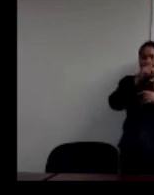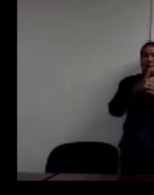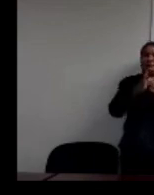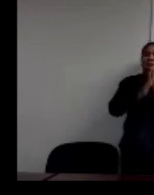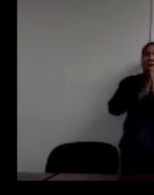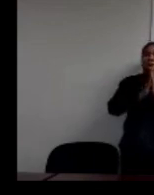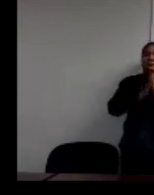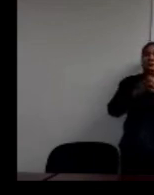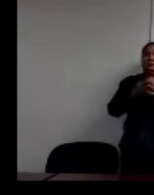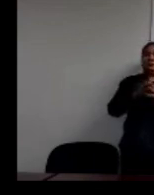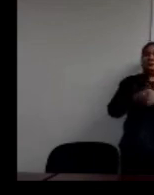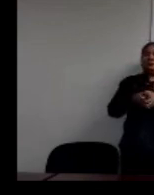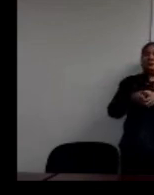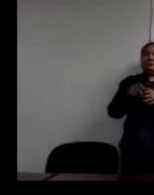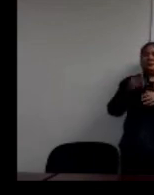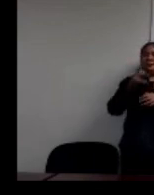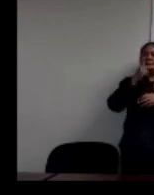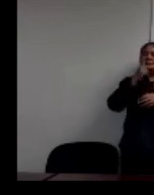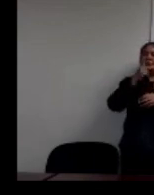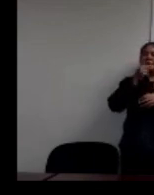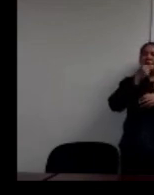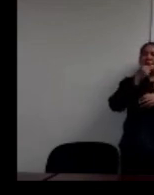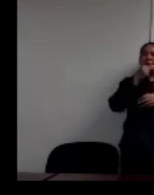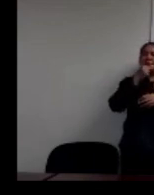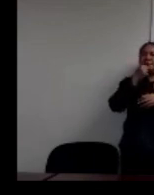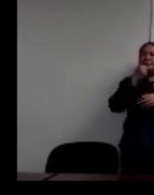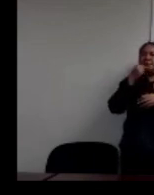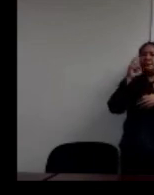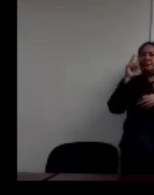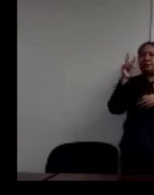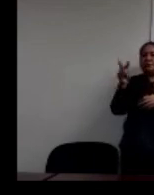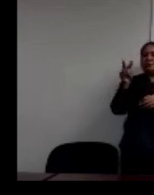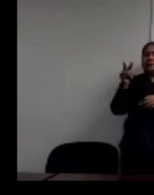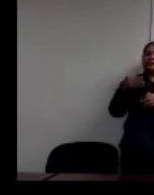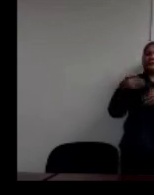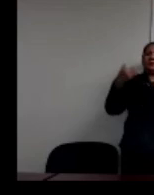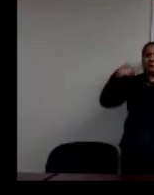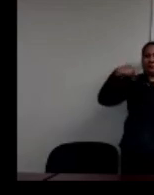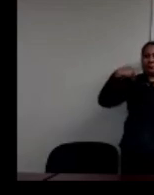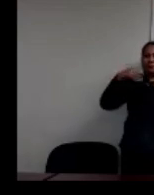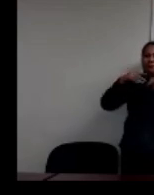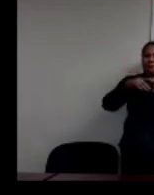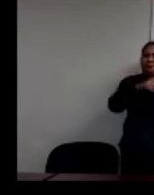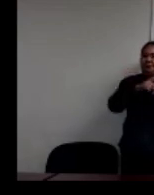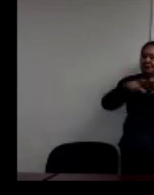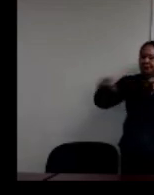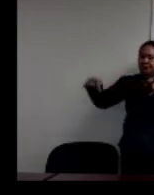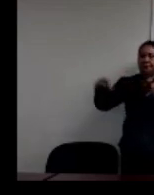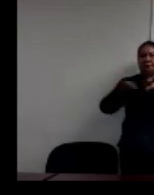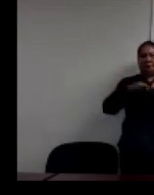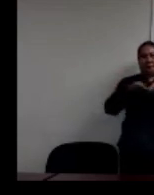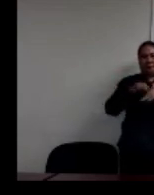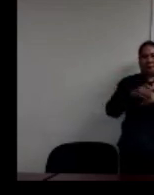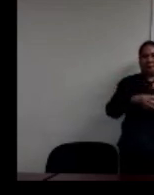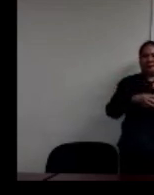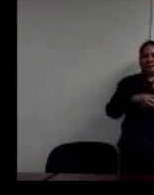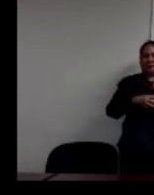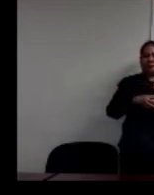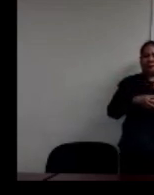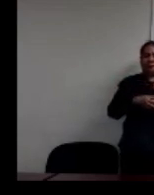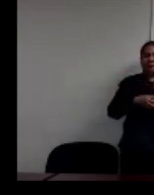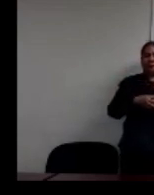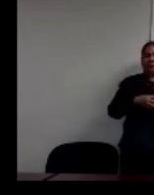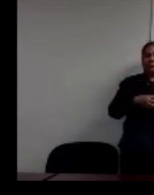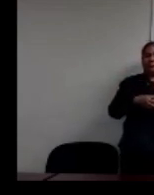un paseo por los pasillos para estar presente cuando el niño esté trabajando. Solamente esto va a ser durante